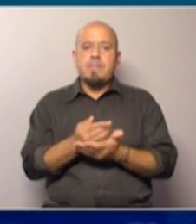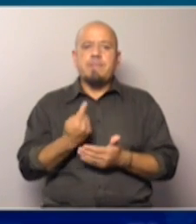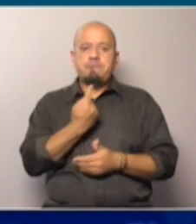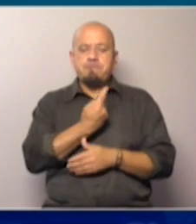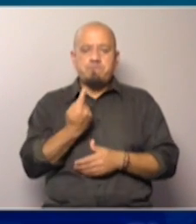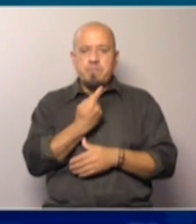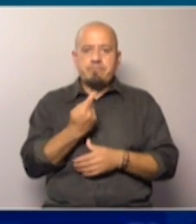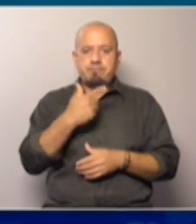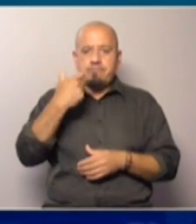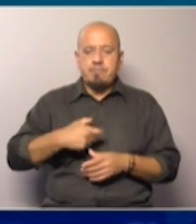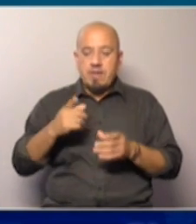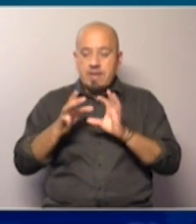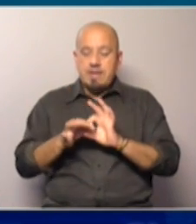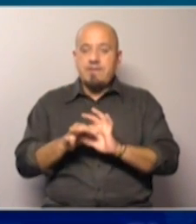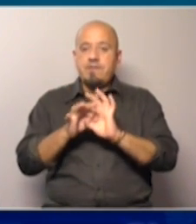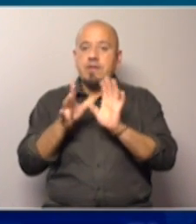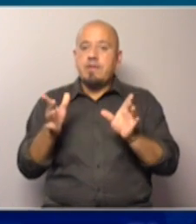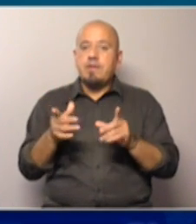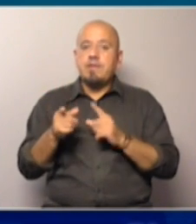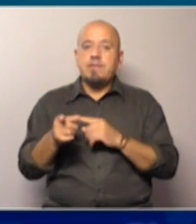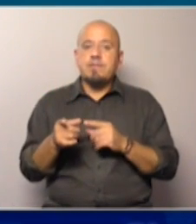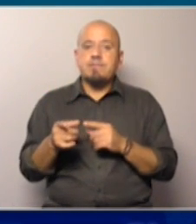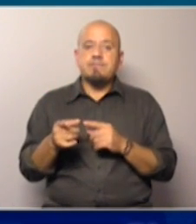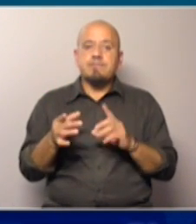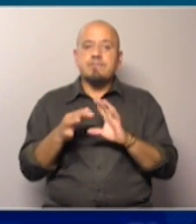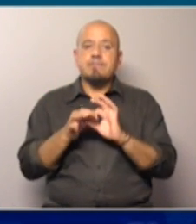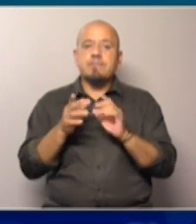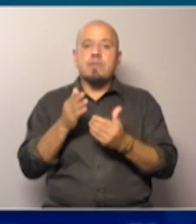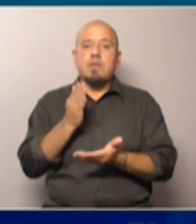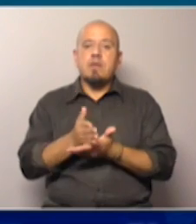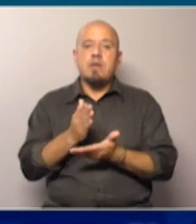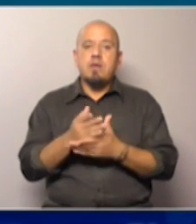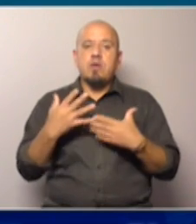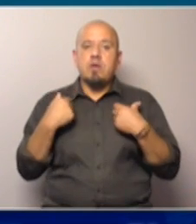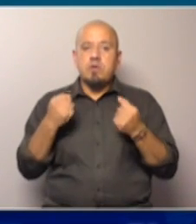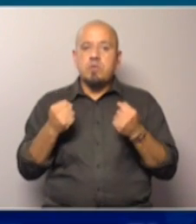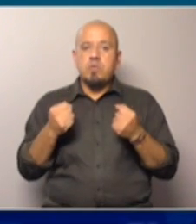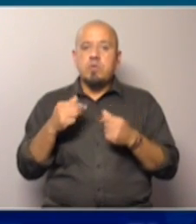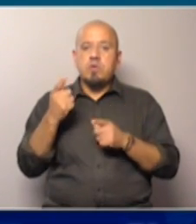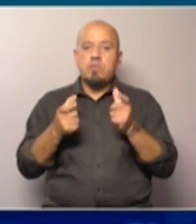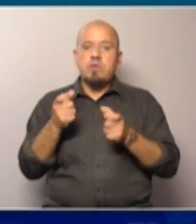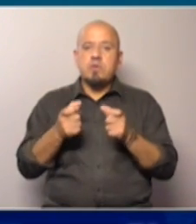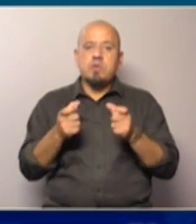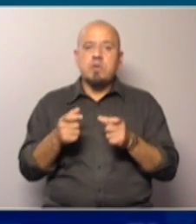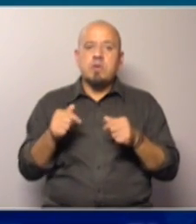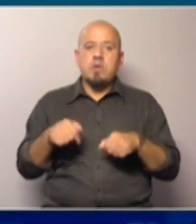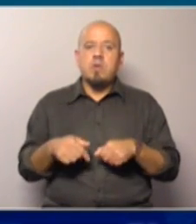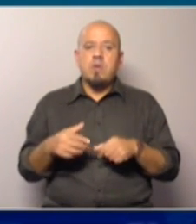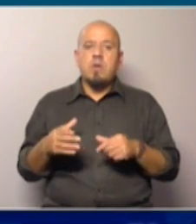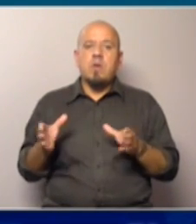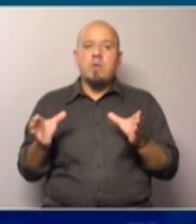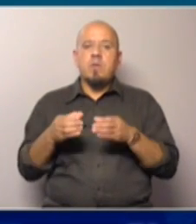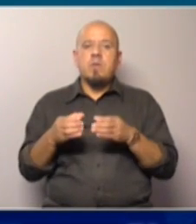personal, a la libertad y a la libertad de decidir, y el derecho a la salud de las personas de nuestra comunidad. Eso